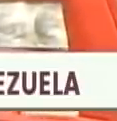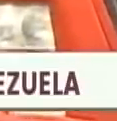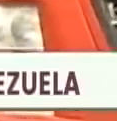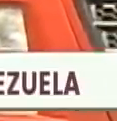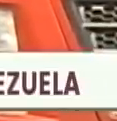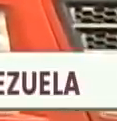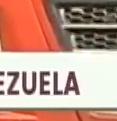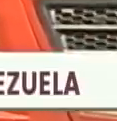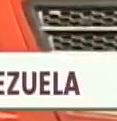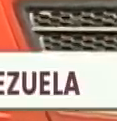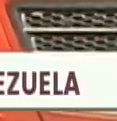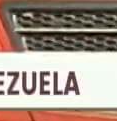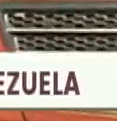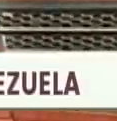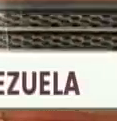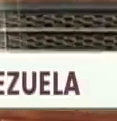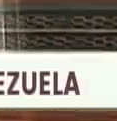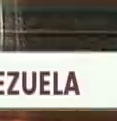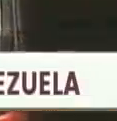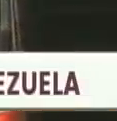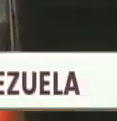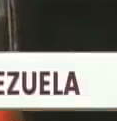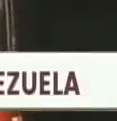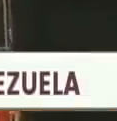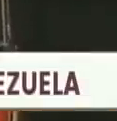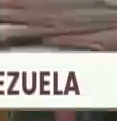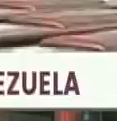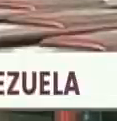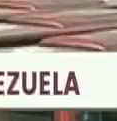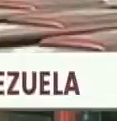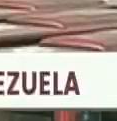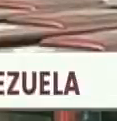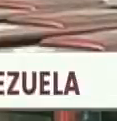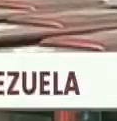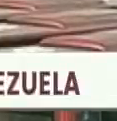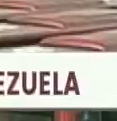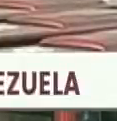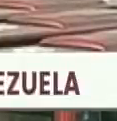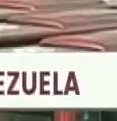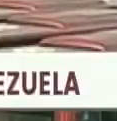trabajadora. Constitucional de la República Bolivariana de Venezuela.